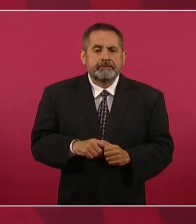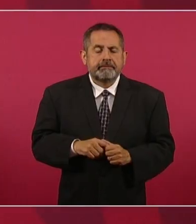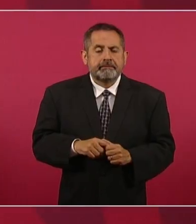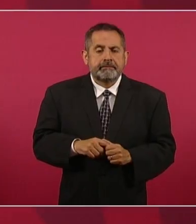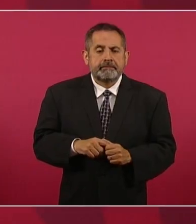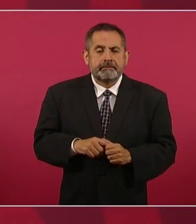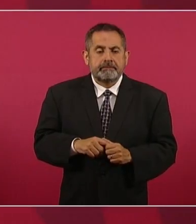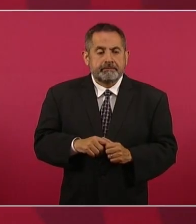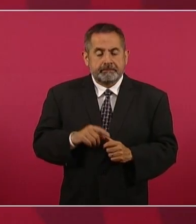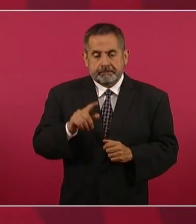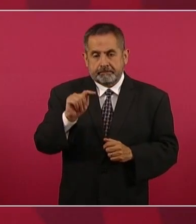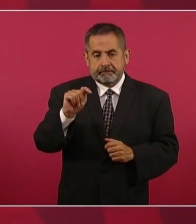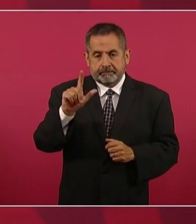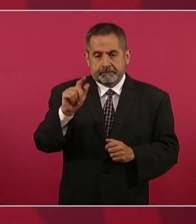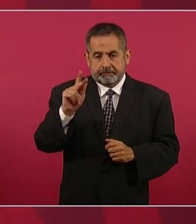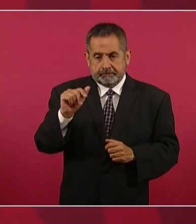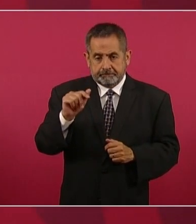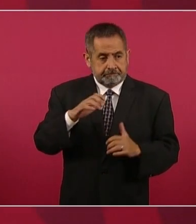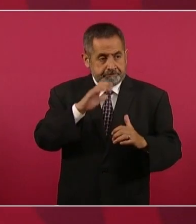luego de estar en Tlapa